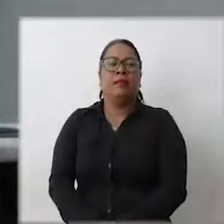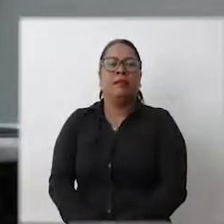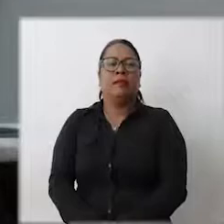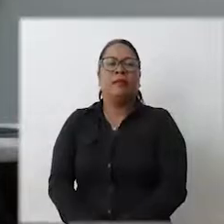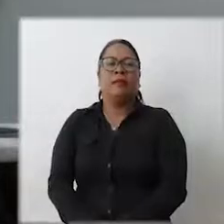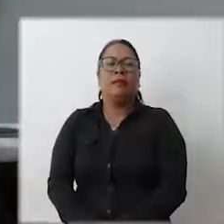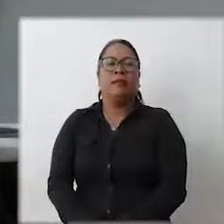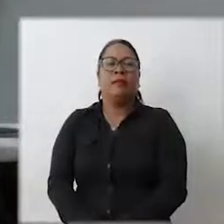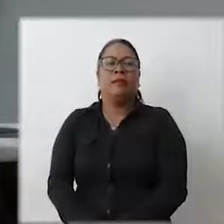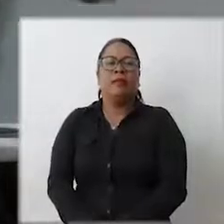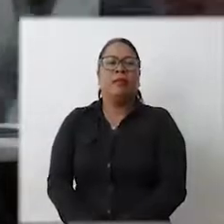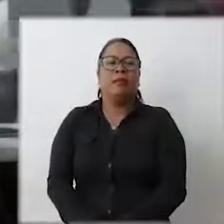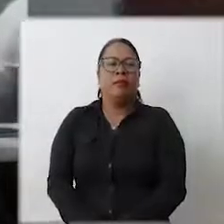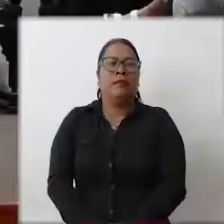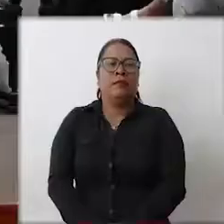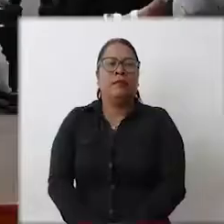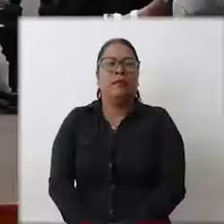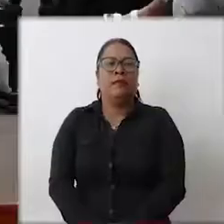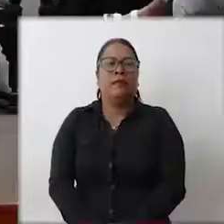audio.